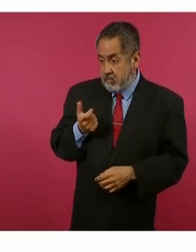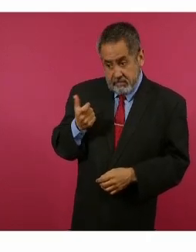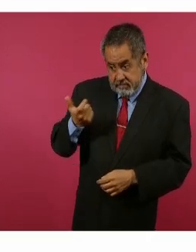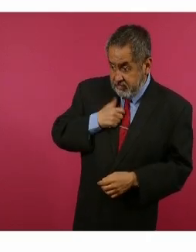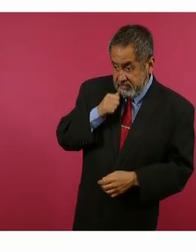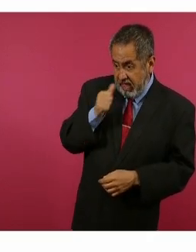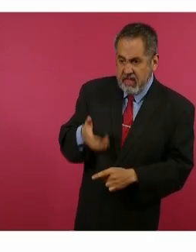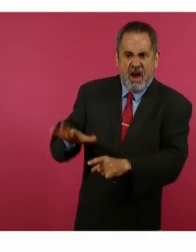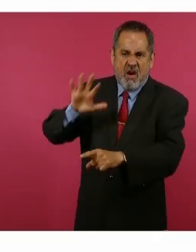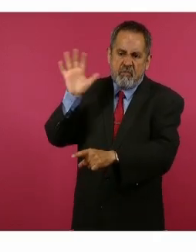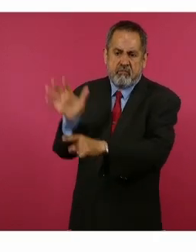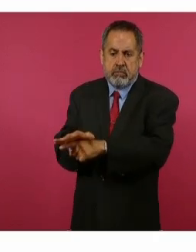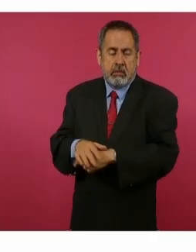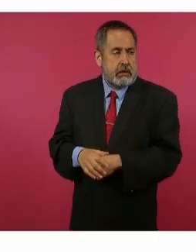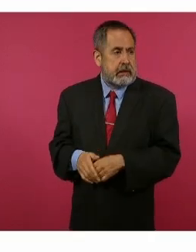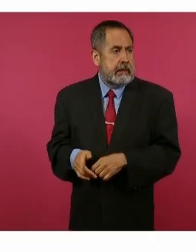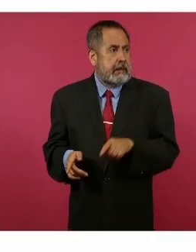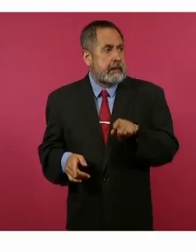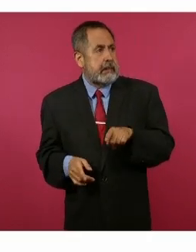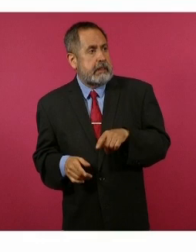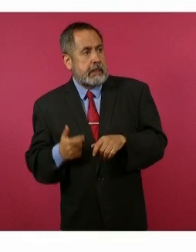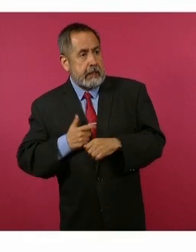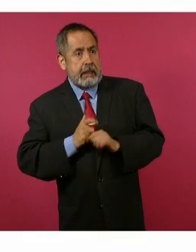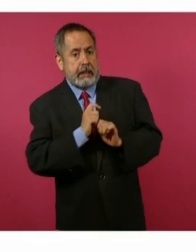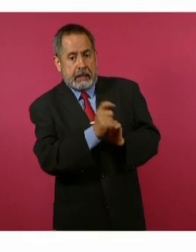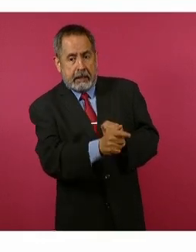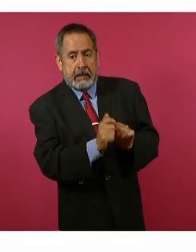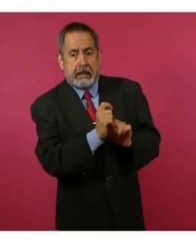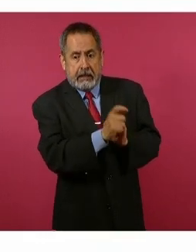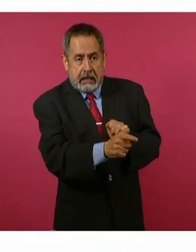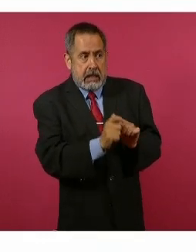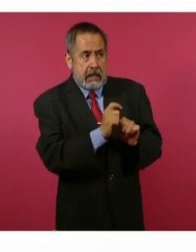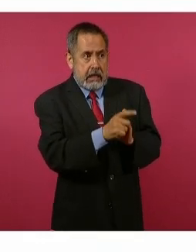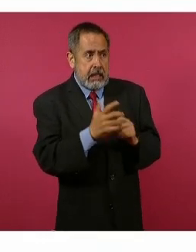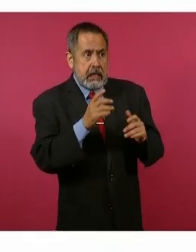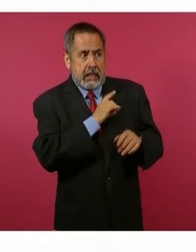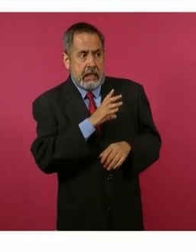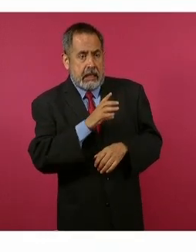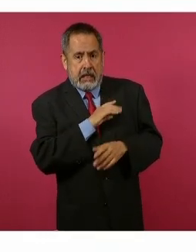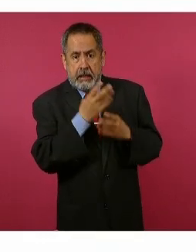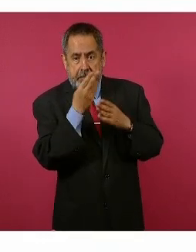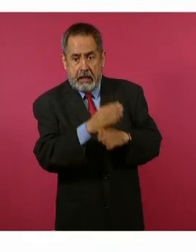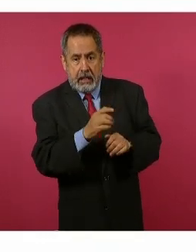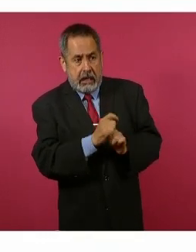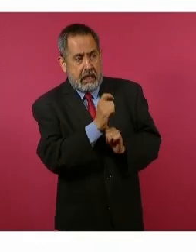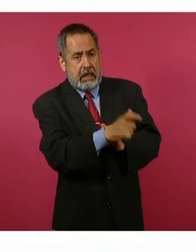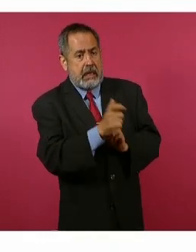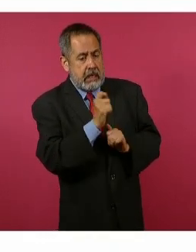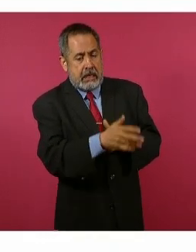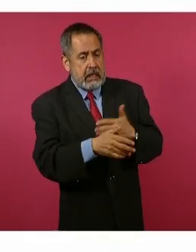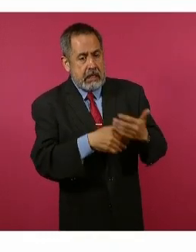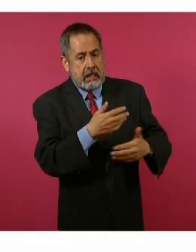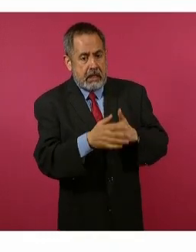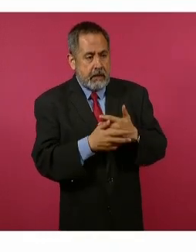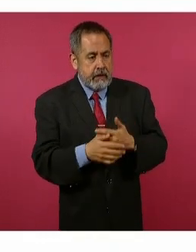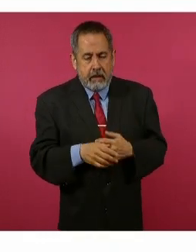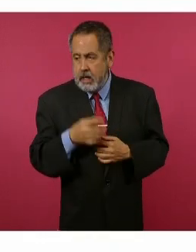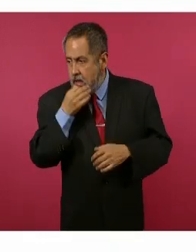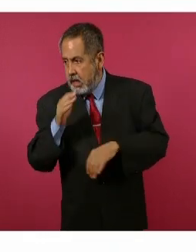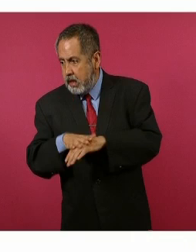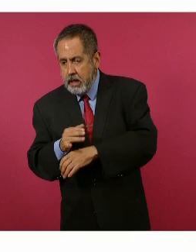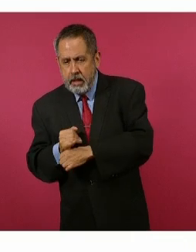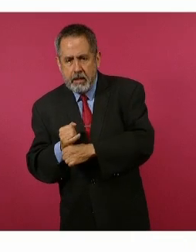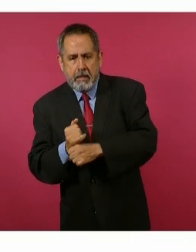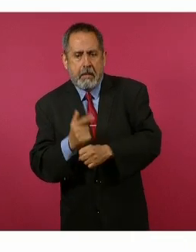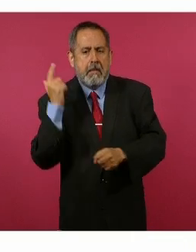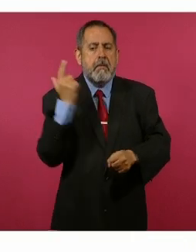causarle daño. La víctima realizó los pagos exigidos a una cuenta bancaria y derivado de los actos de investigación, se